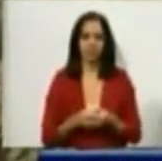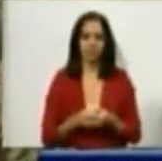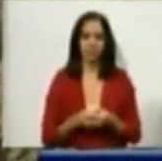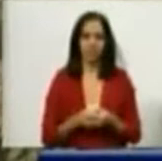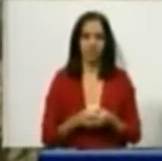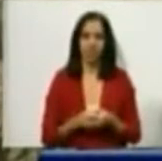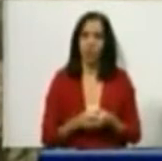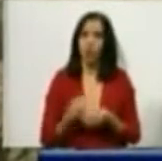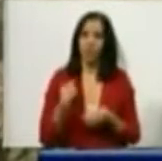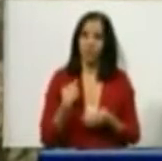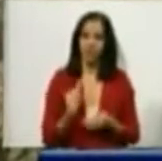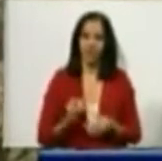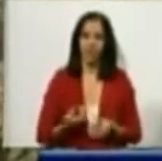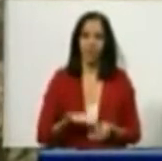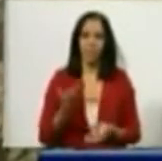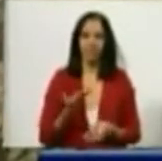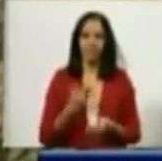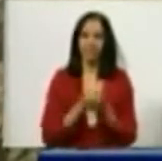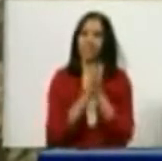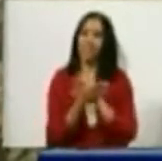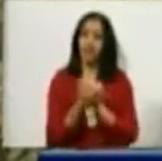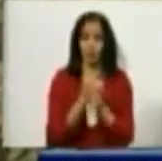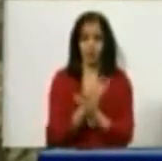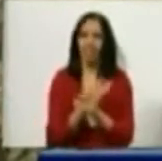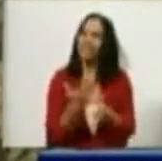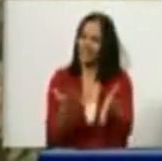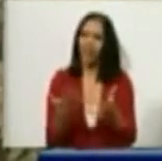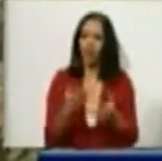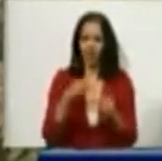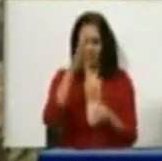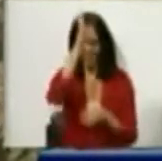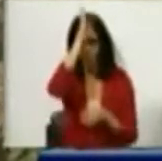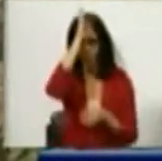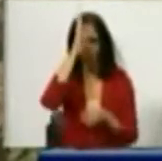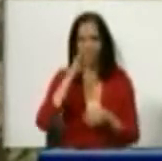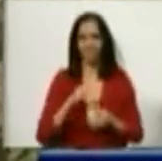Primero lo primero lo más importante se acabó el juego ganó tiburones